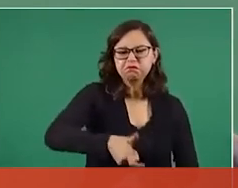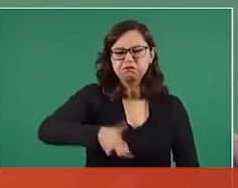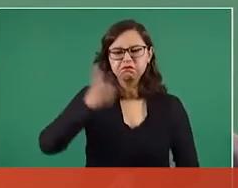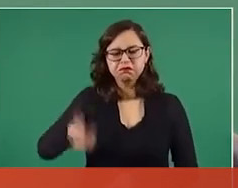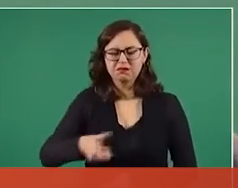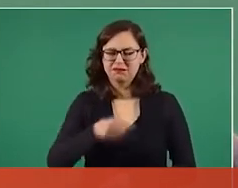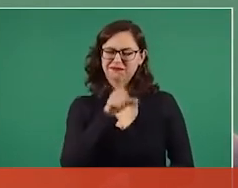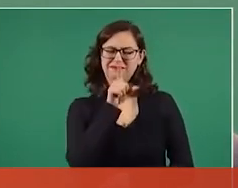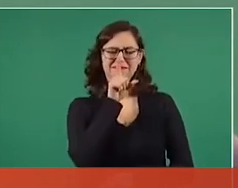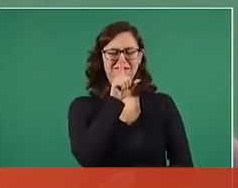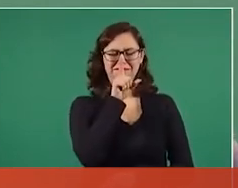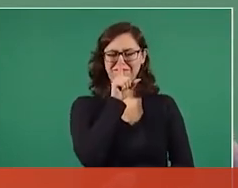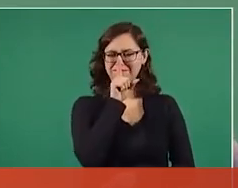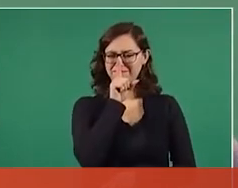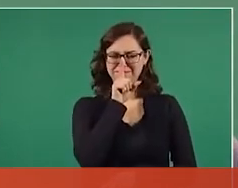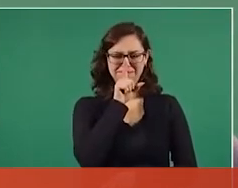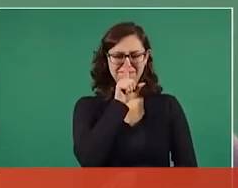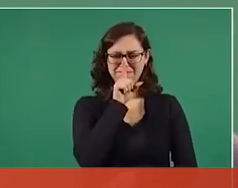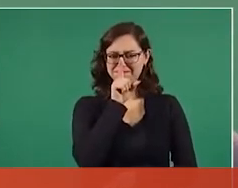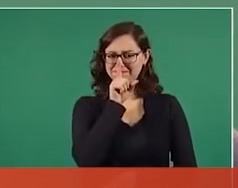Nunca más la guerra,